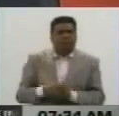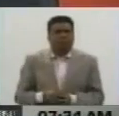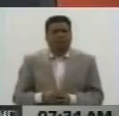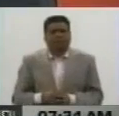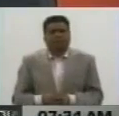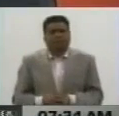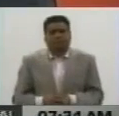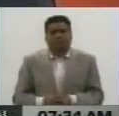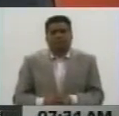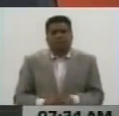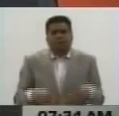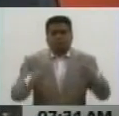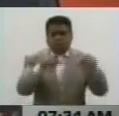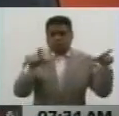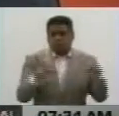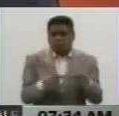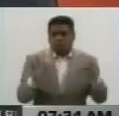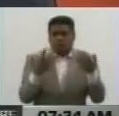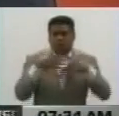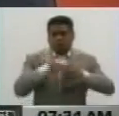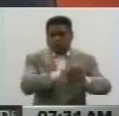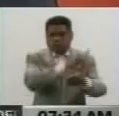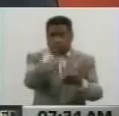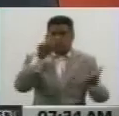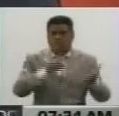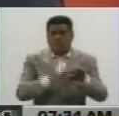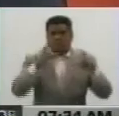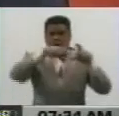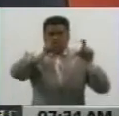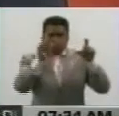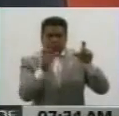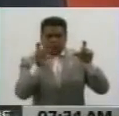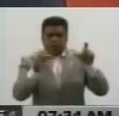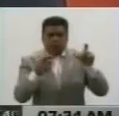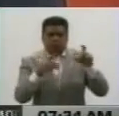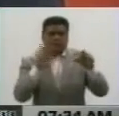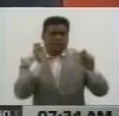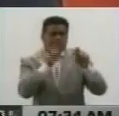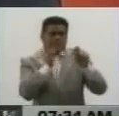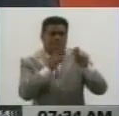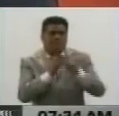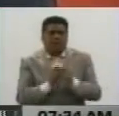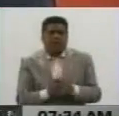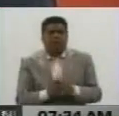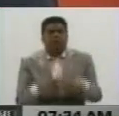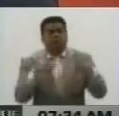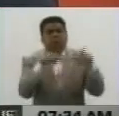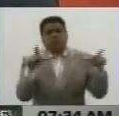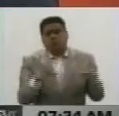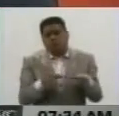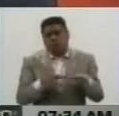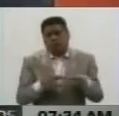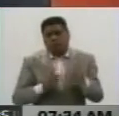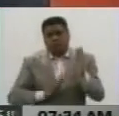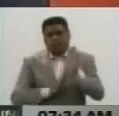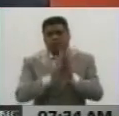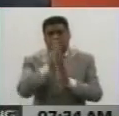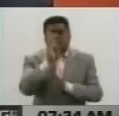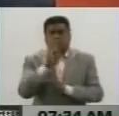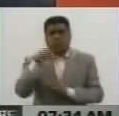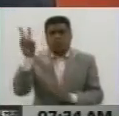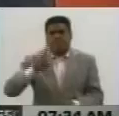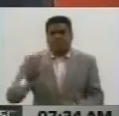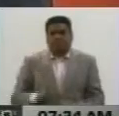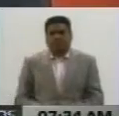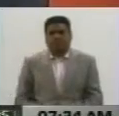integral de desarrollo arco minero del Orinoco es una, como su bien nombre lo establece, una zona de desarrollo nacional. ¿Por qué? Porque